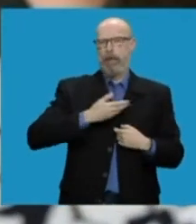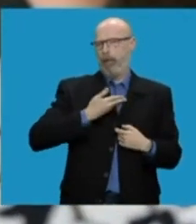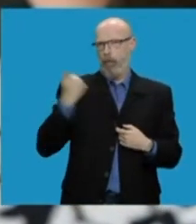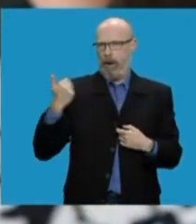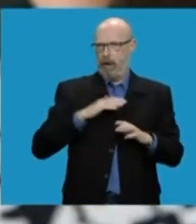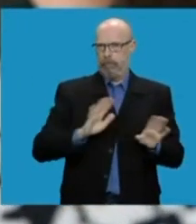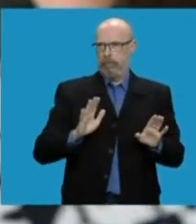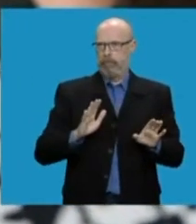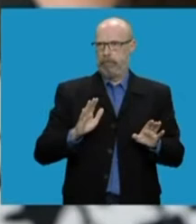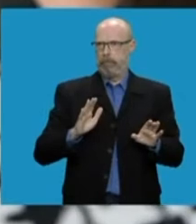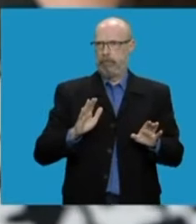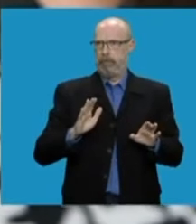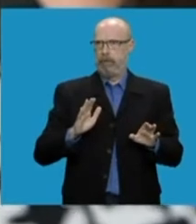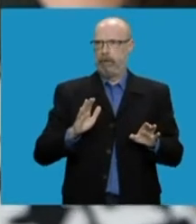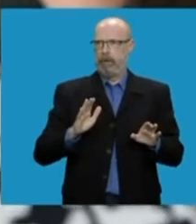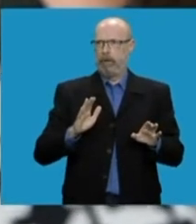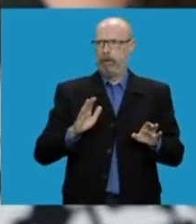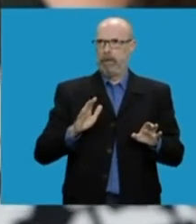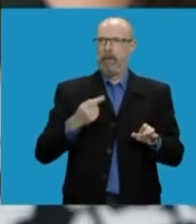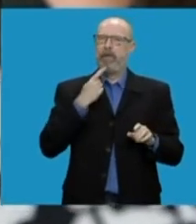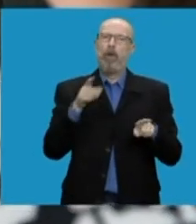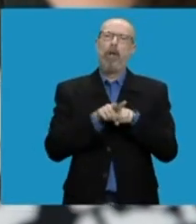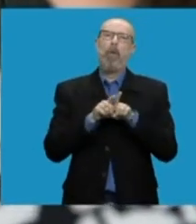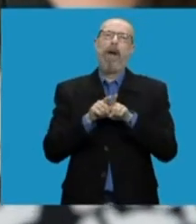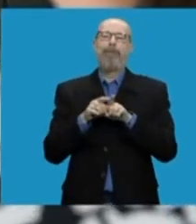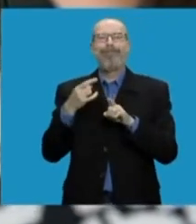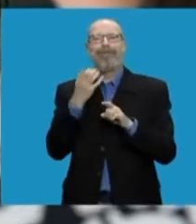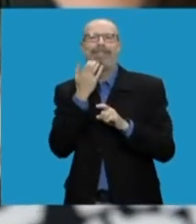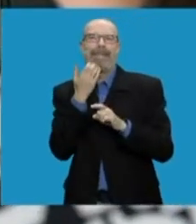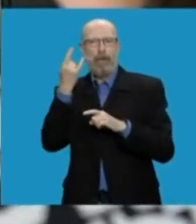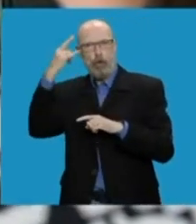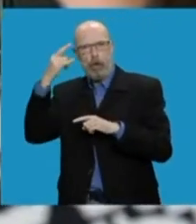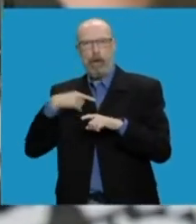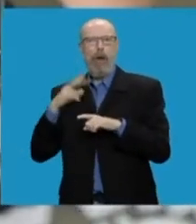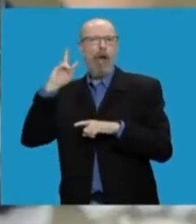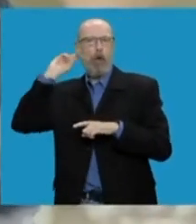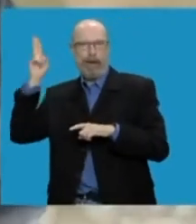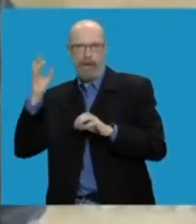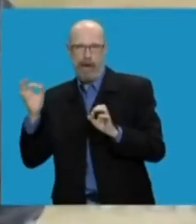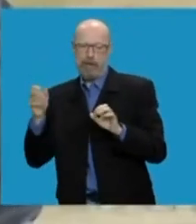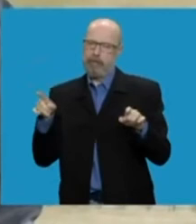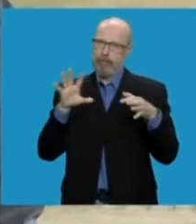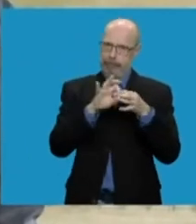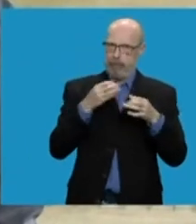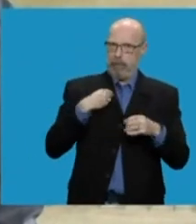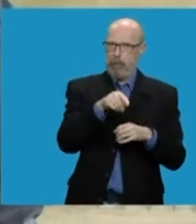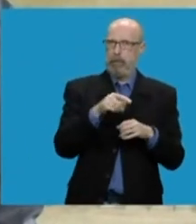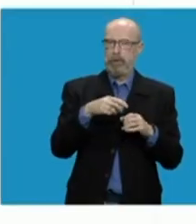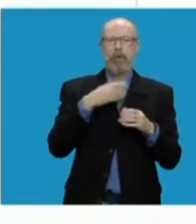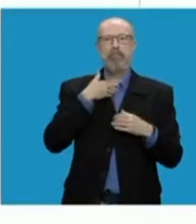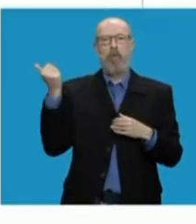y con un símil taurino, como él dijo, me cortó la coleta. Entonces entregó la corbata a su jefa de gabinete y se montó en el coche y se